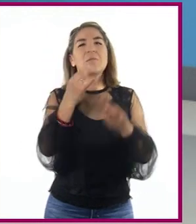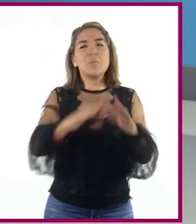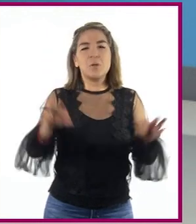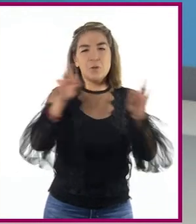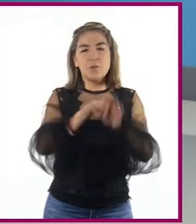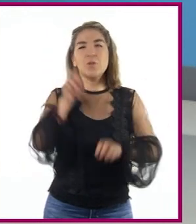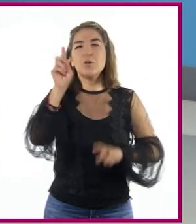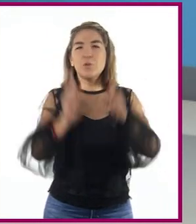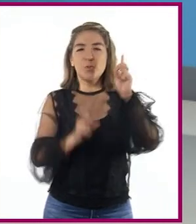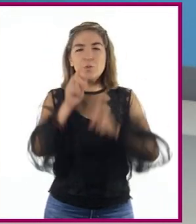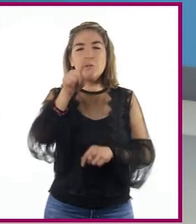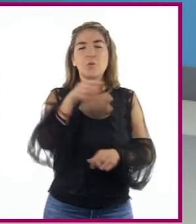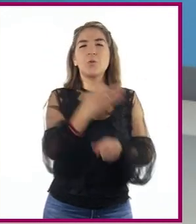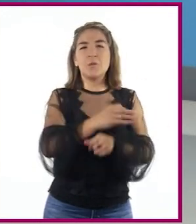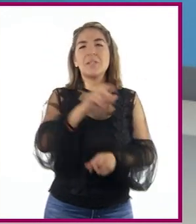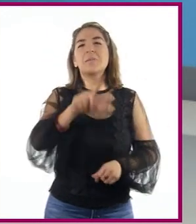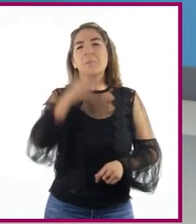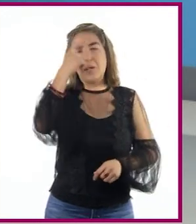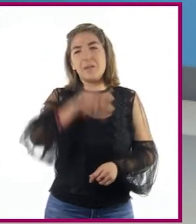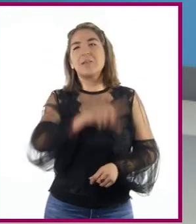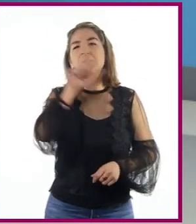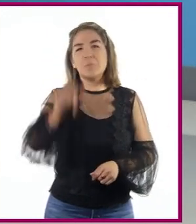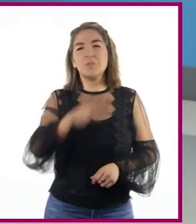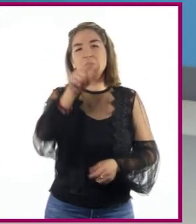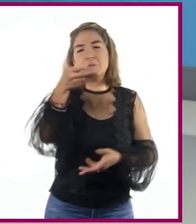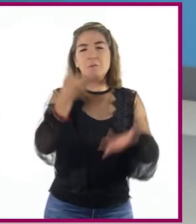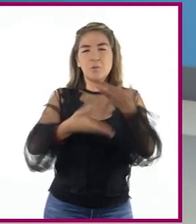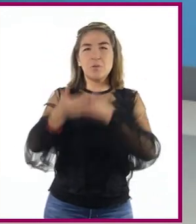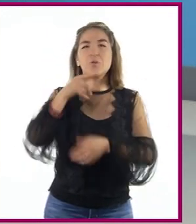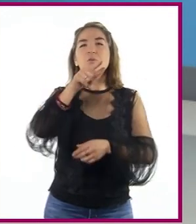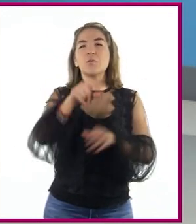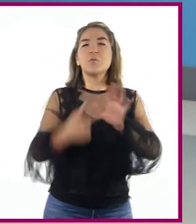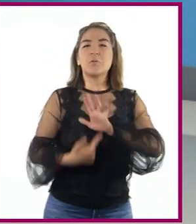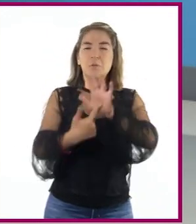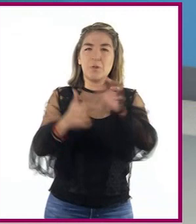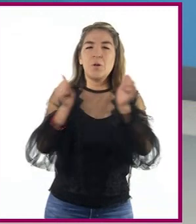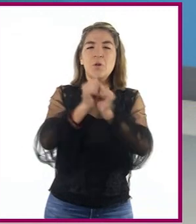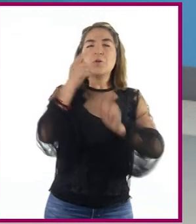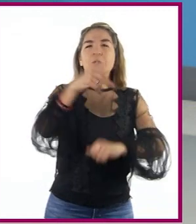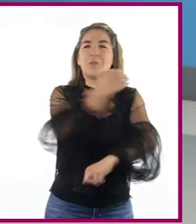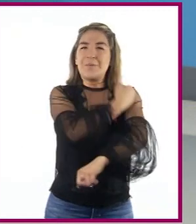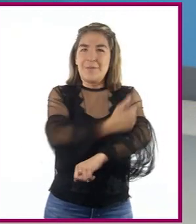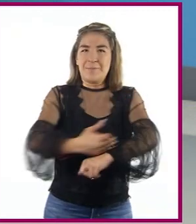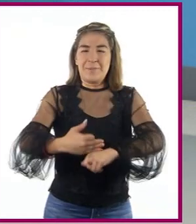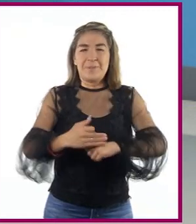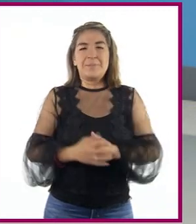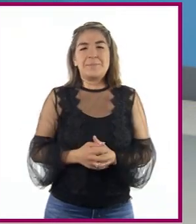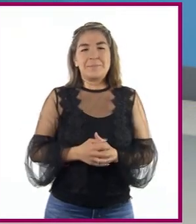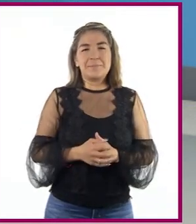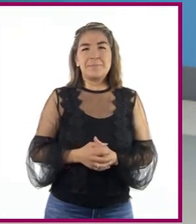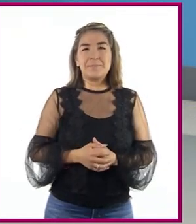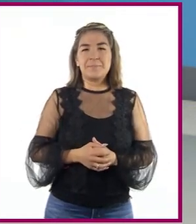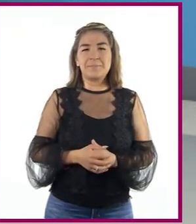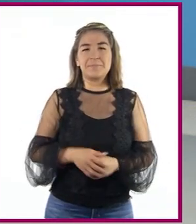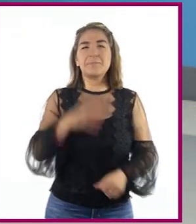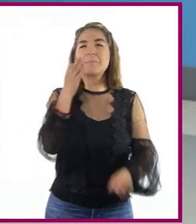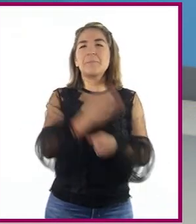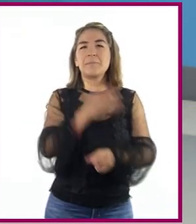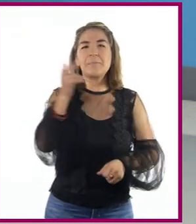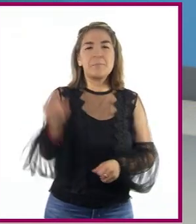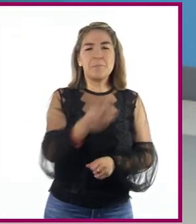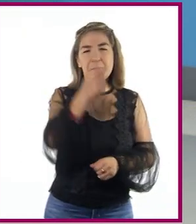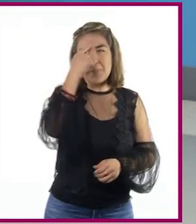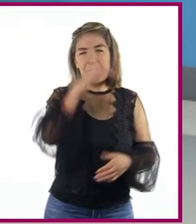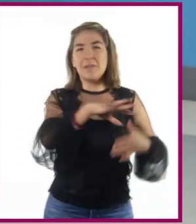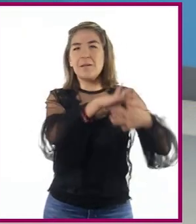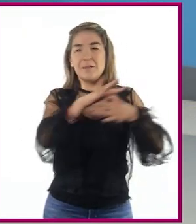y reflexiones para que posteriormente puedan compartir sus avances con su familia. Las preguntas que los guiarán